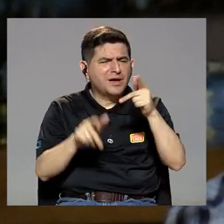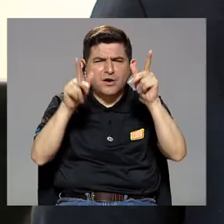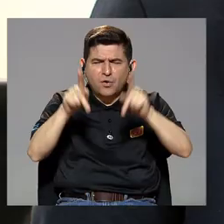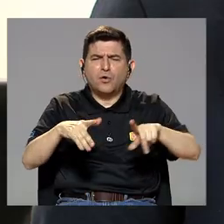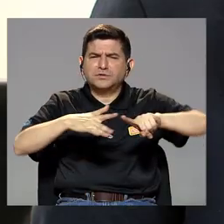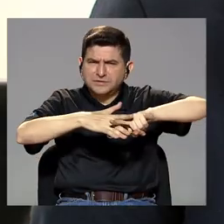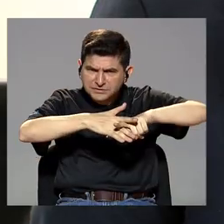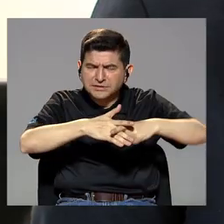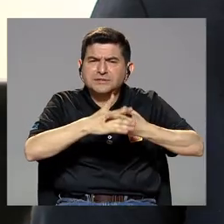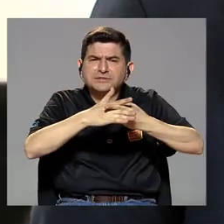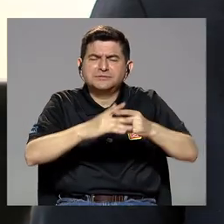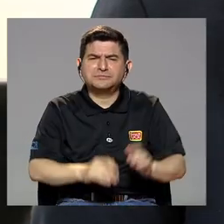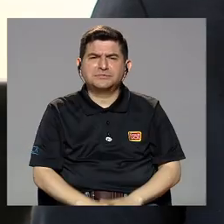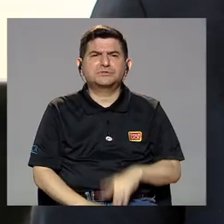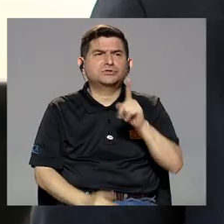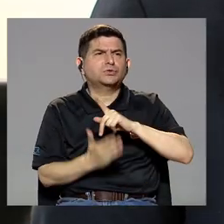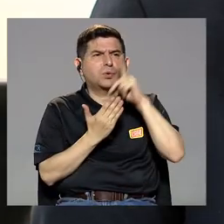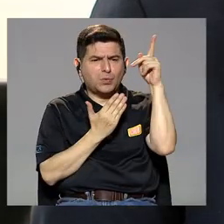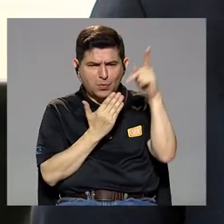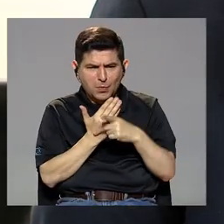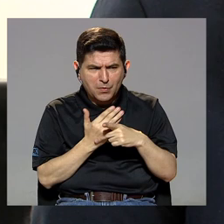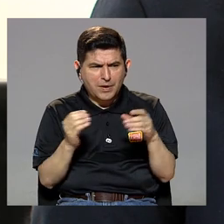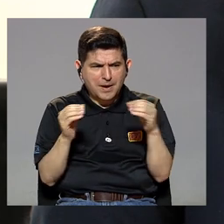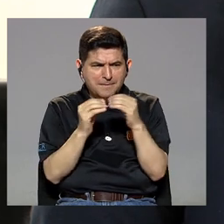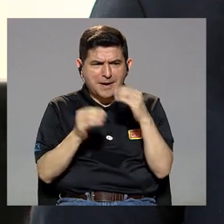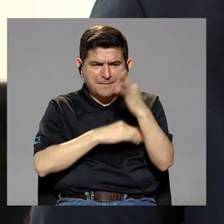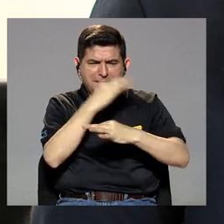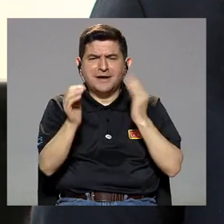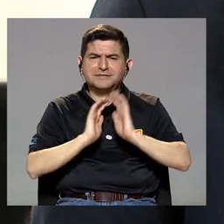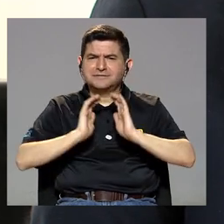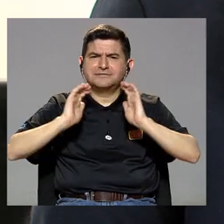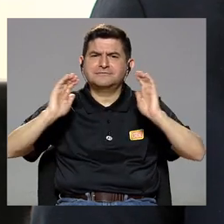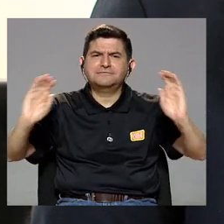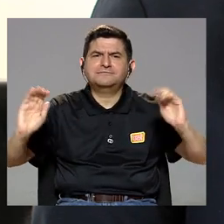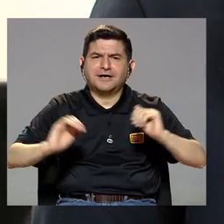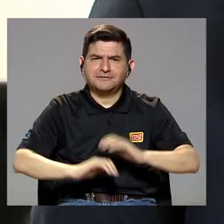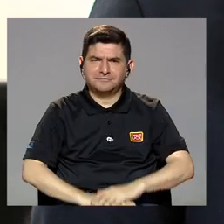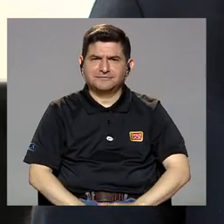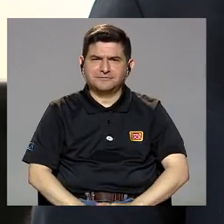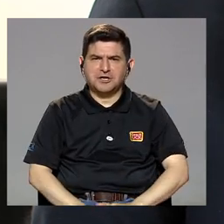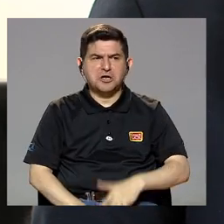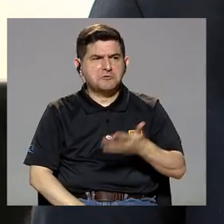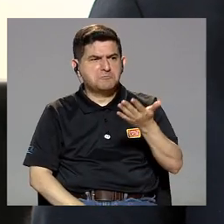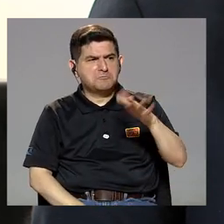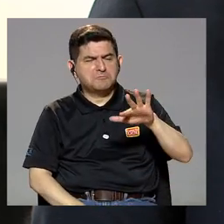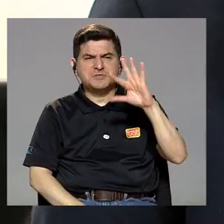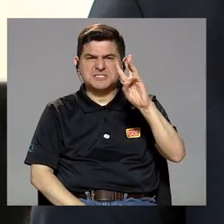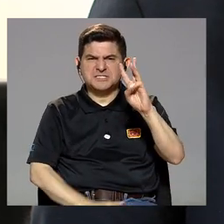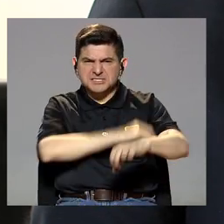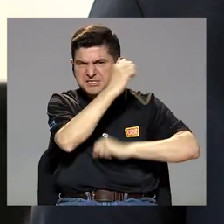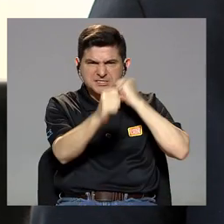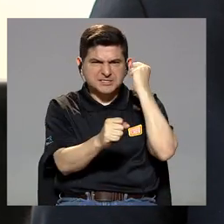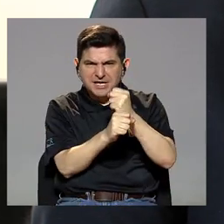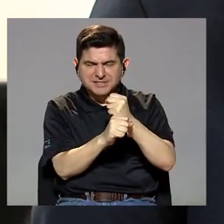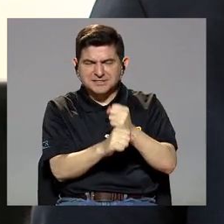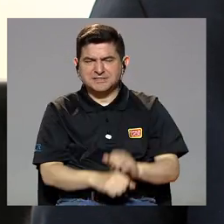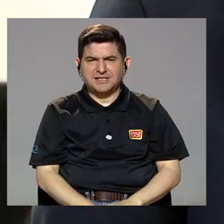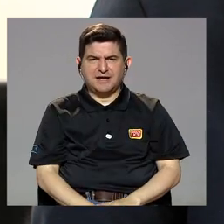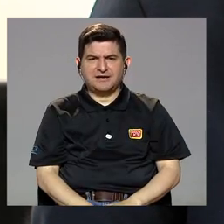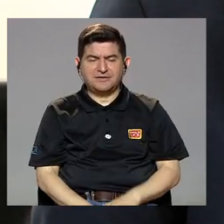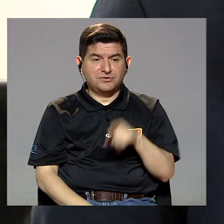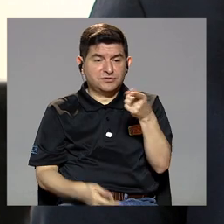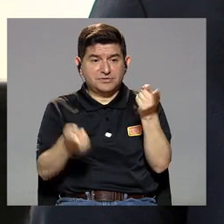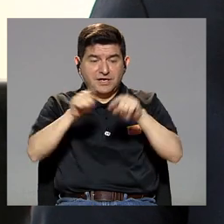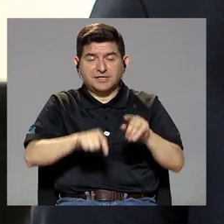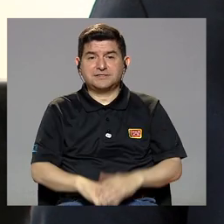inició un programa de más de corte infantil que durante más o menos seis años está bien solo que era el